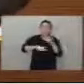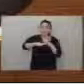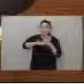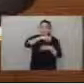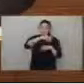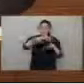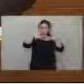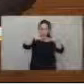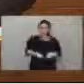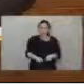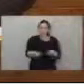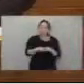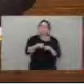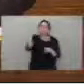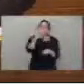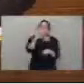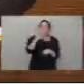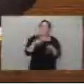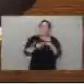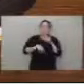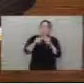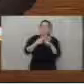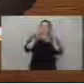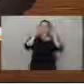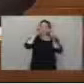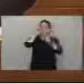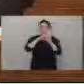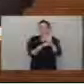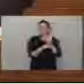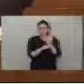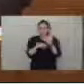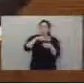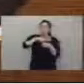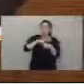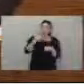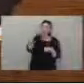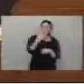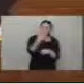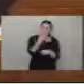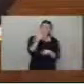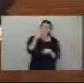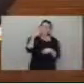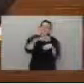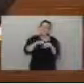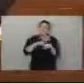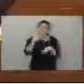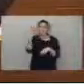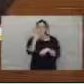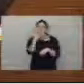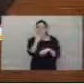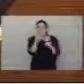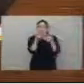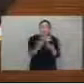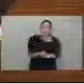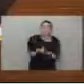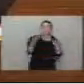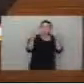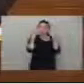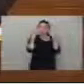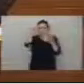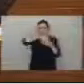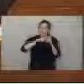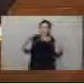de centros y los itinerarios formativos, la oferta de puestos escolares, los tipos de centros, el número de estudiantes por grupo y los